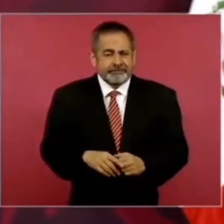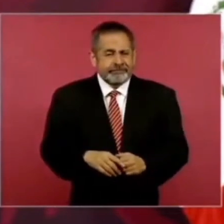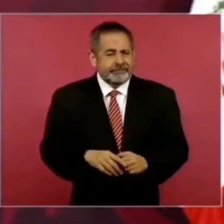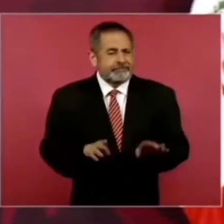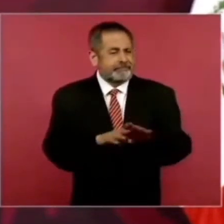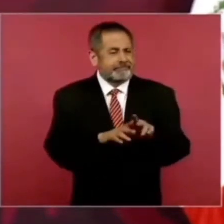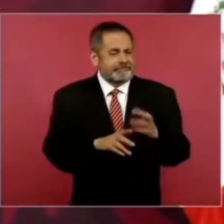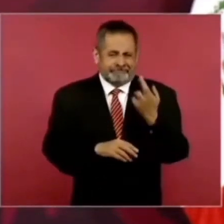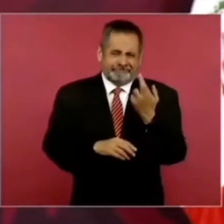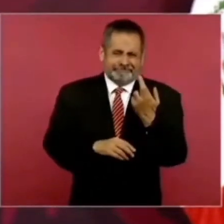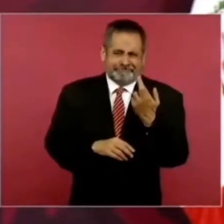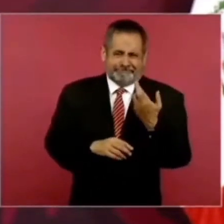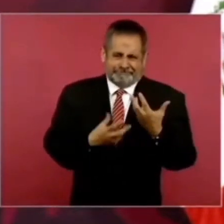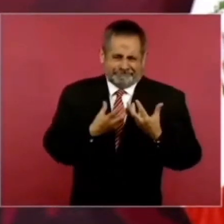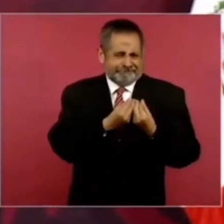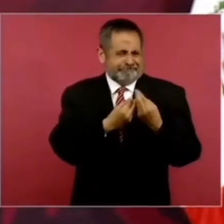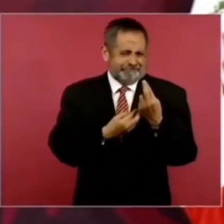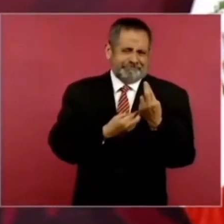apéndices,